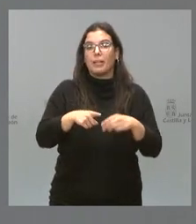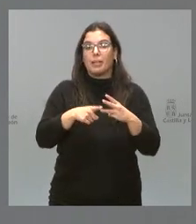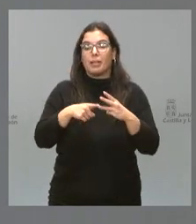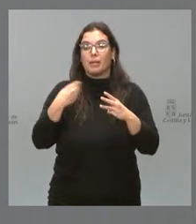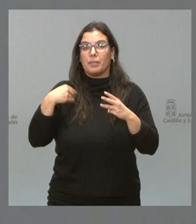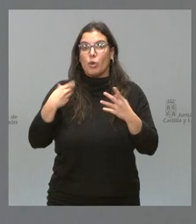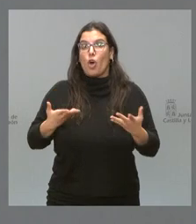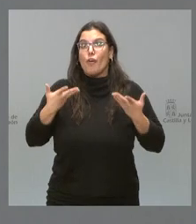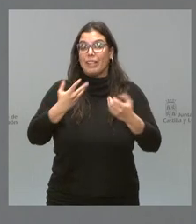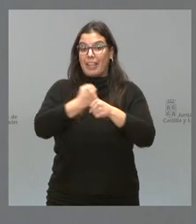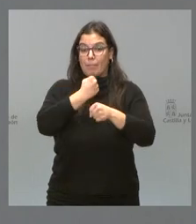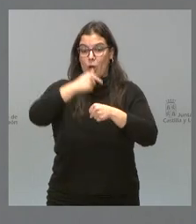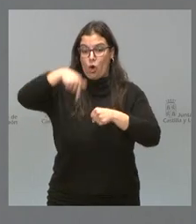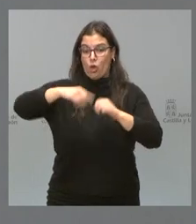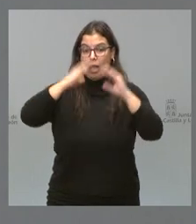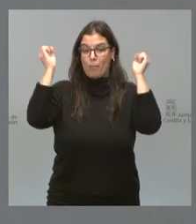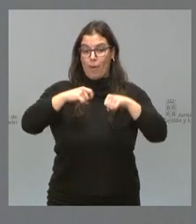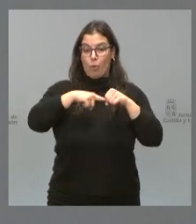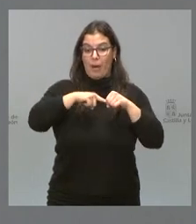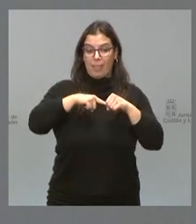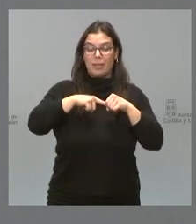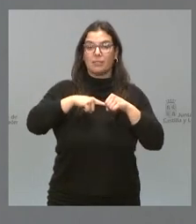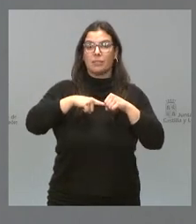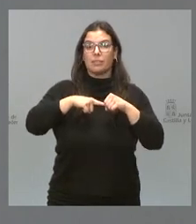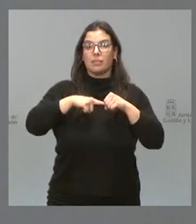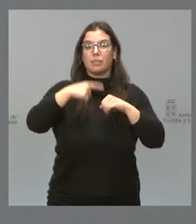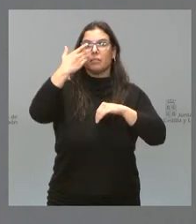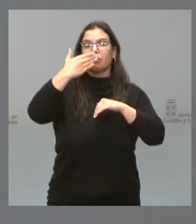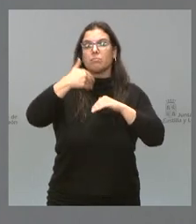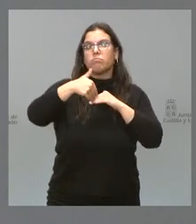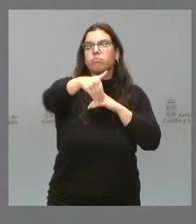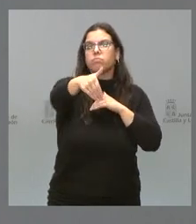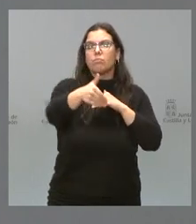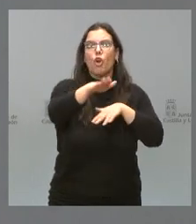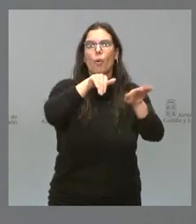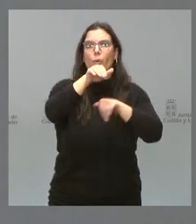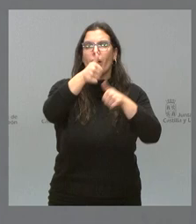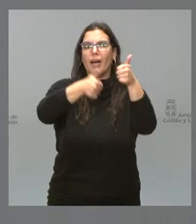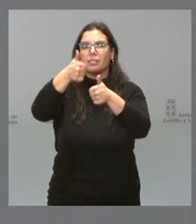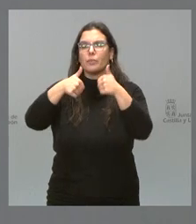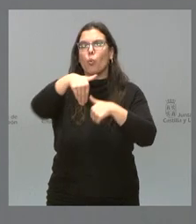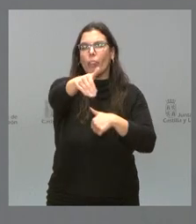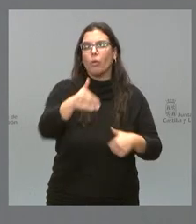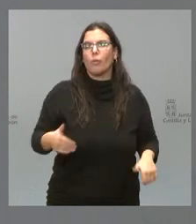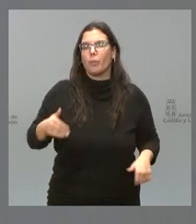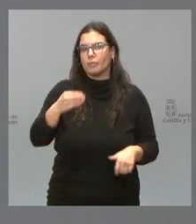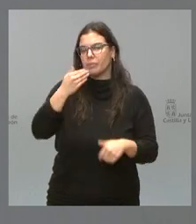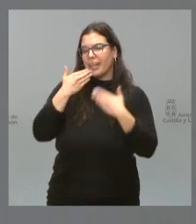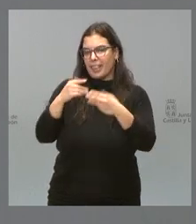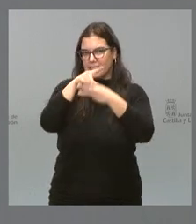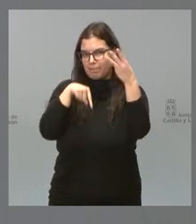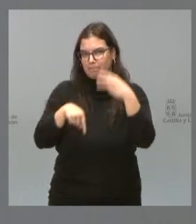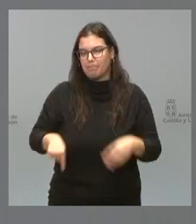empleo se ha aprobado ahora para cuando se estima que puedan convocarse las las pruebas gracias